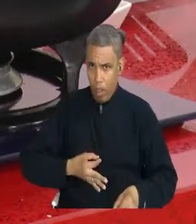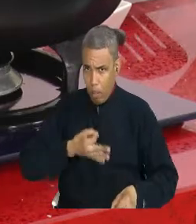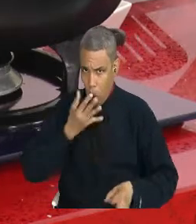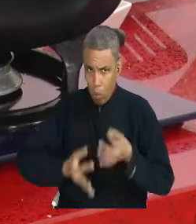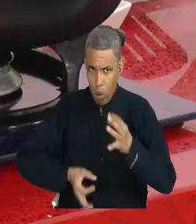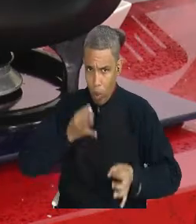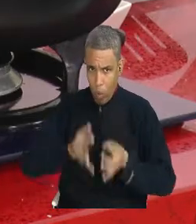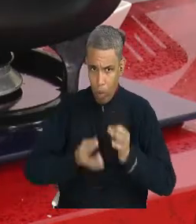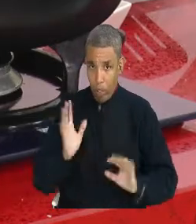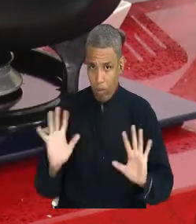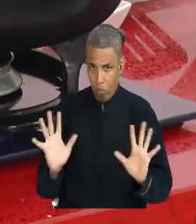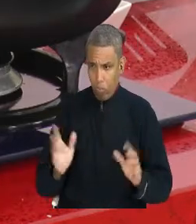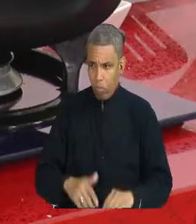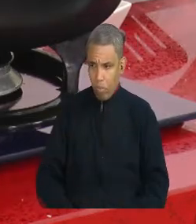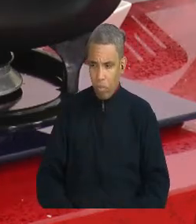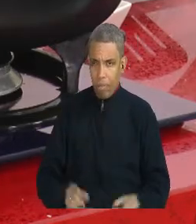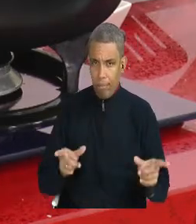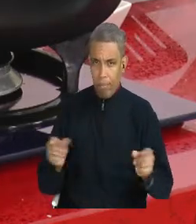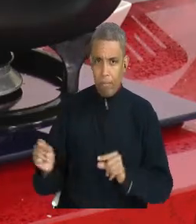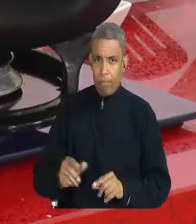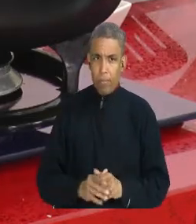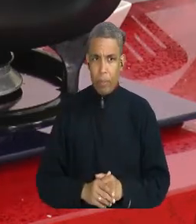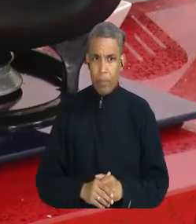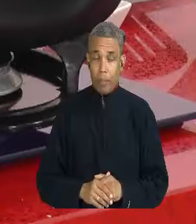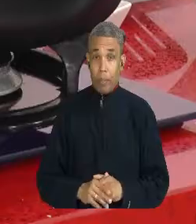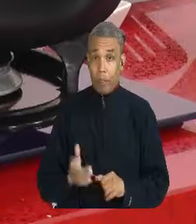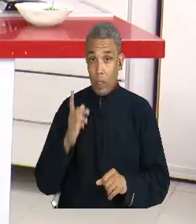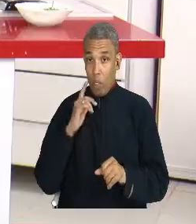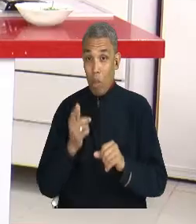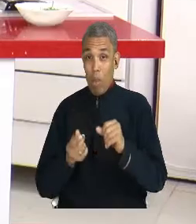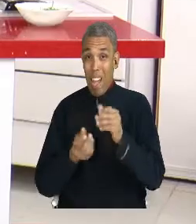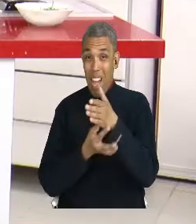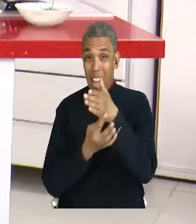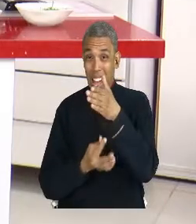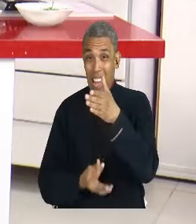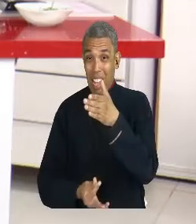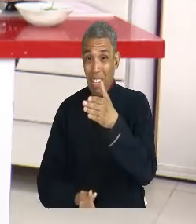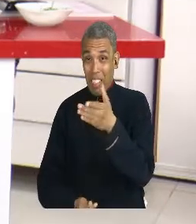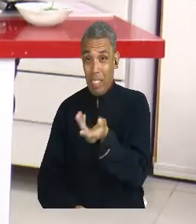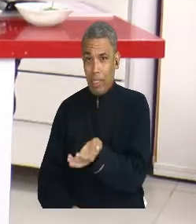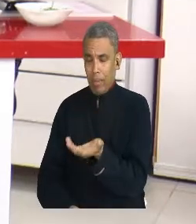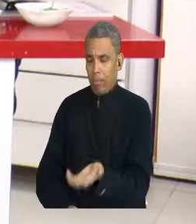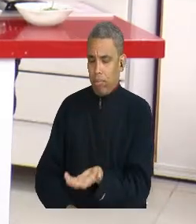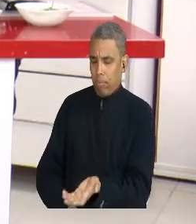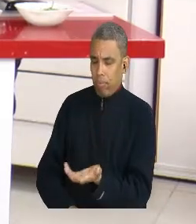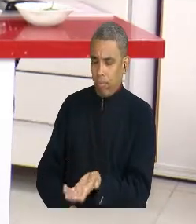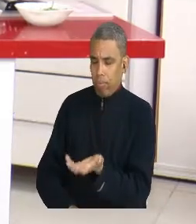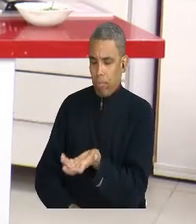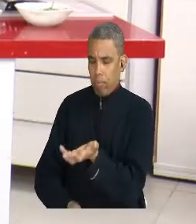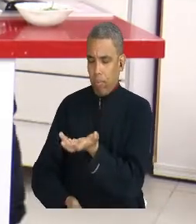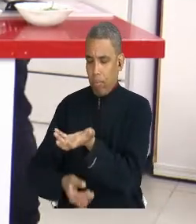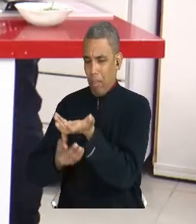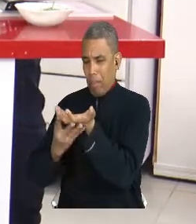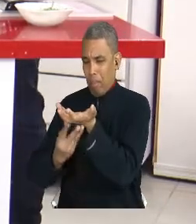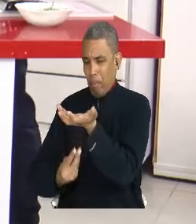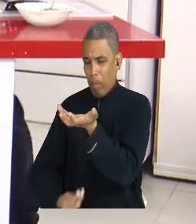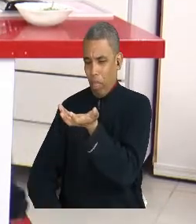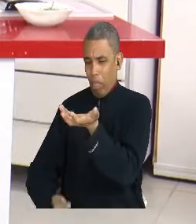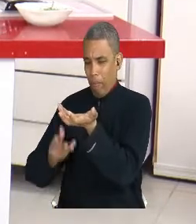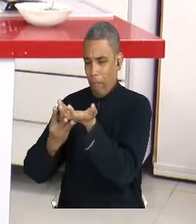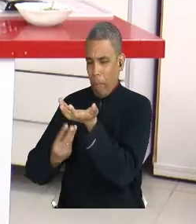sacarle grasita. Sí, por favor, que queden. Las vamos, al igual las vamos a... Permíteme otro platico, por favor, que este ya lo